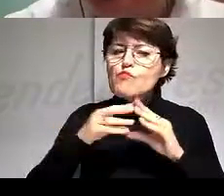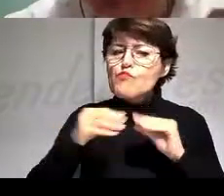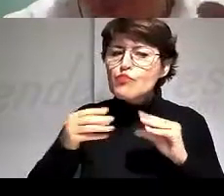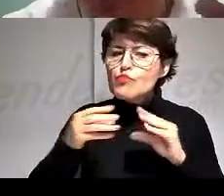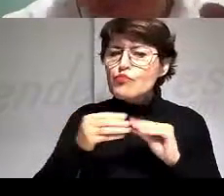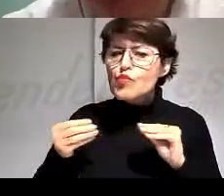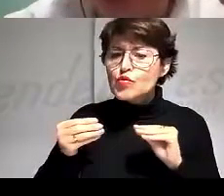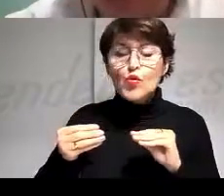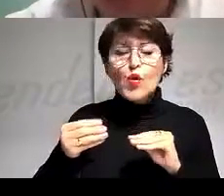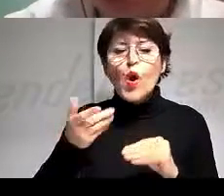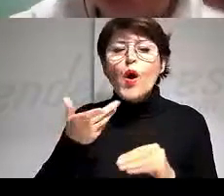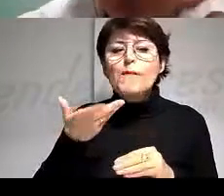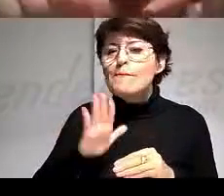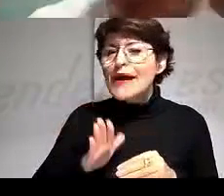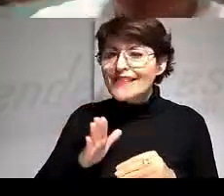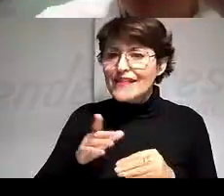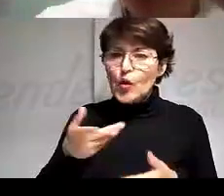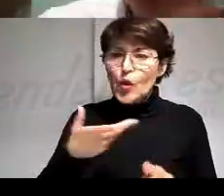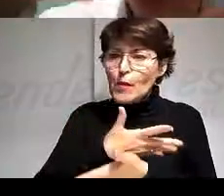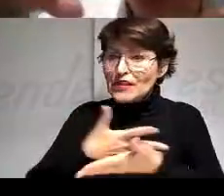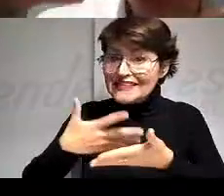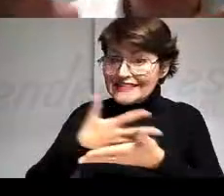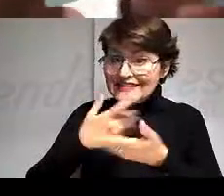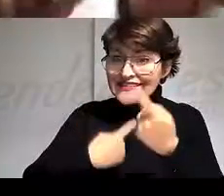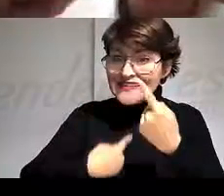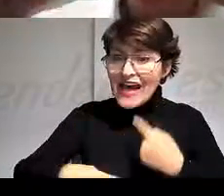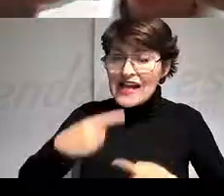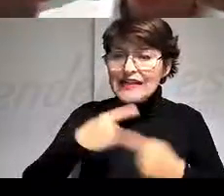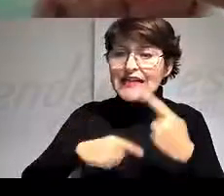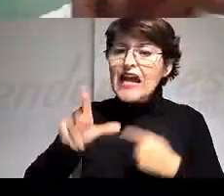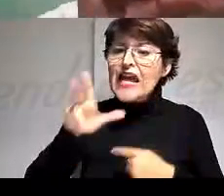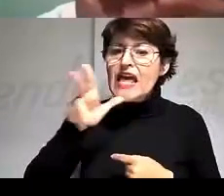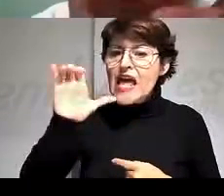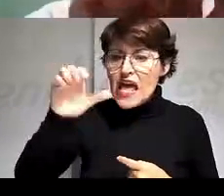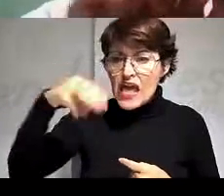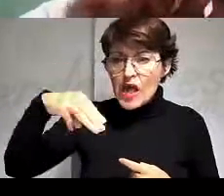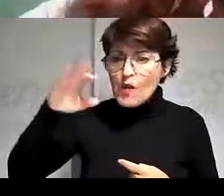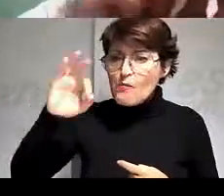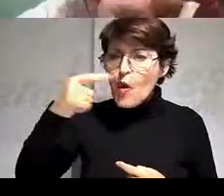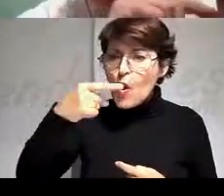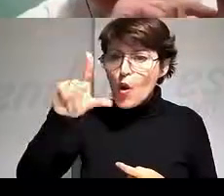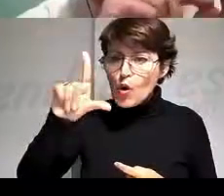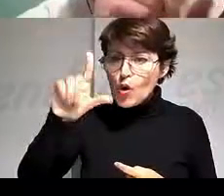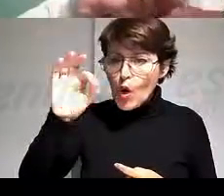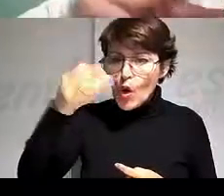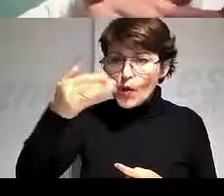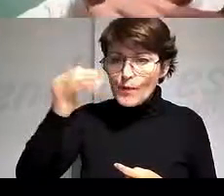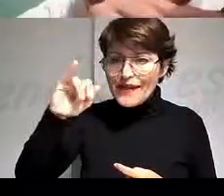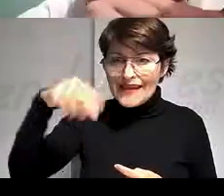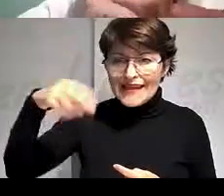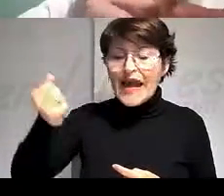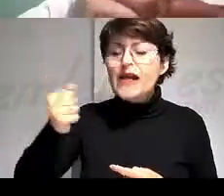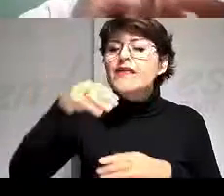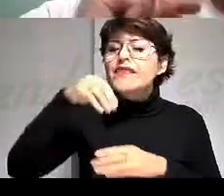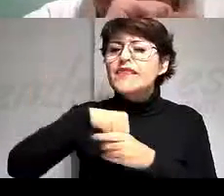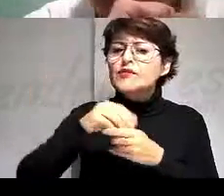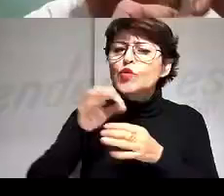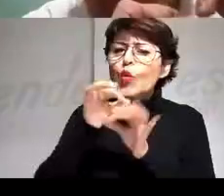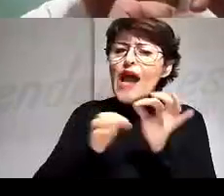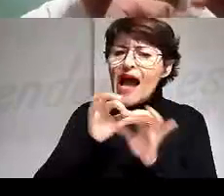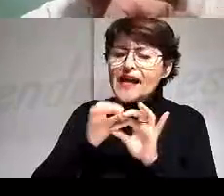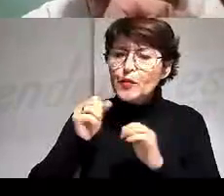la hemoglobina. Es una proteína, en realidad es una globina, en el interior de la cual hay un átomo de hierro. Ese átomo de hierro es el que se